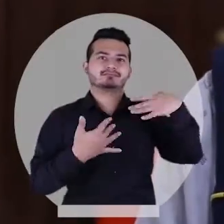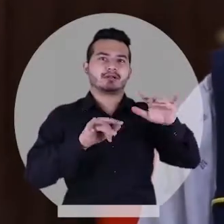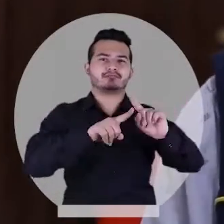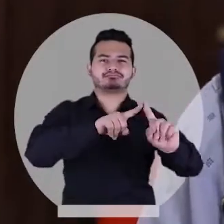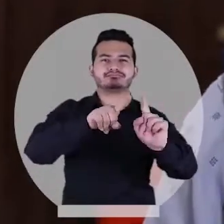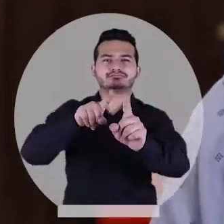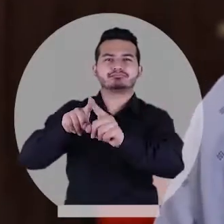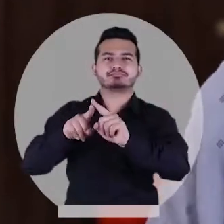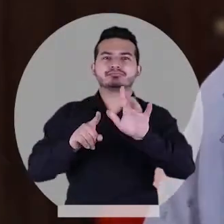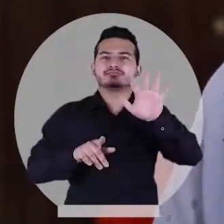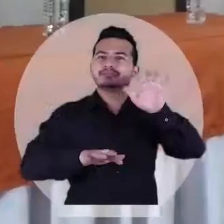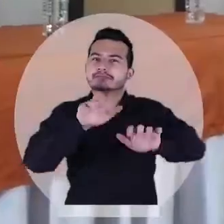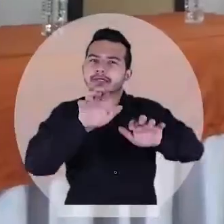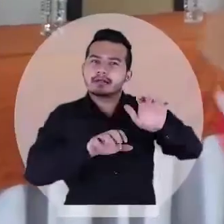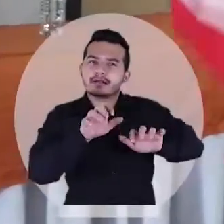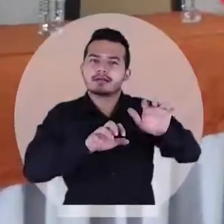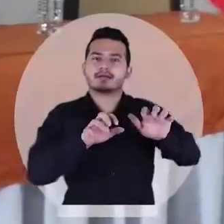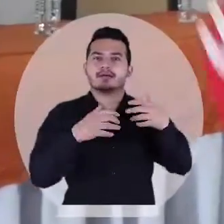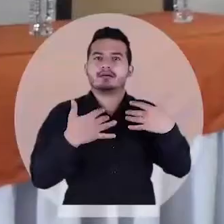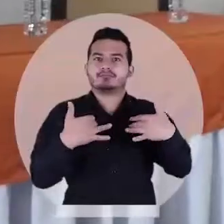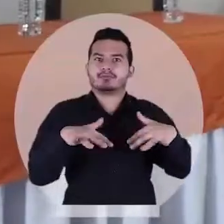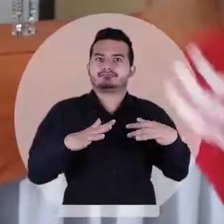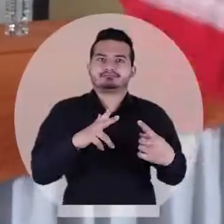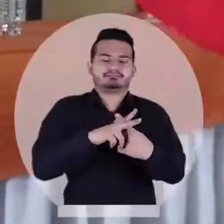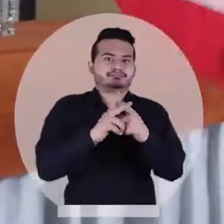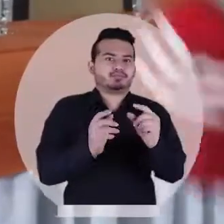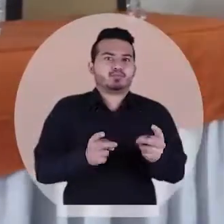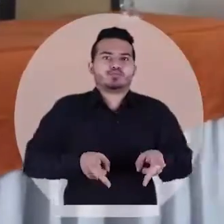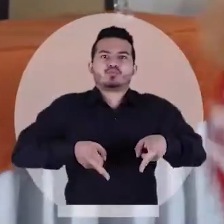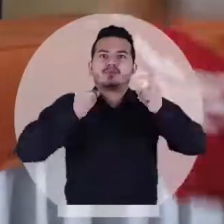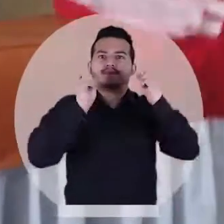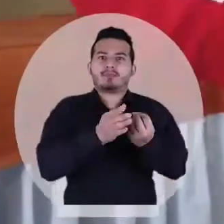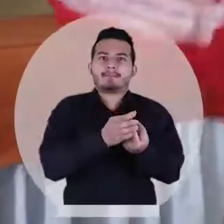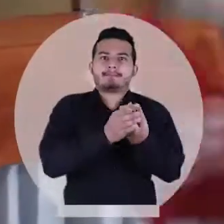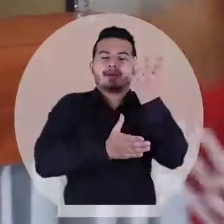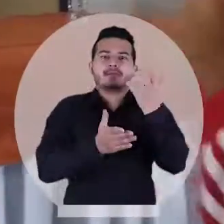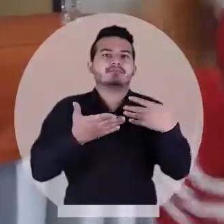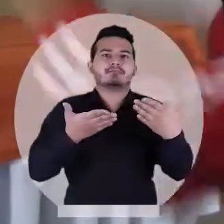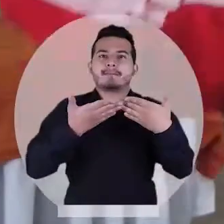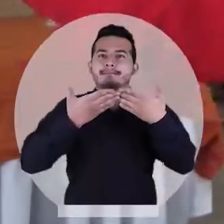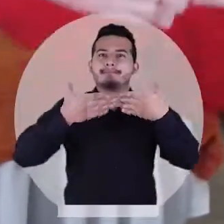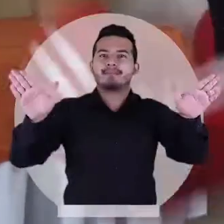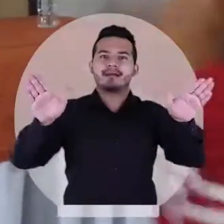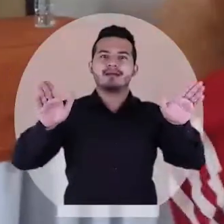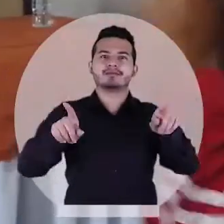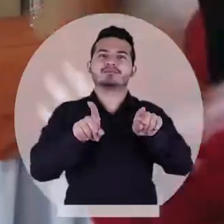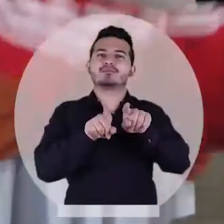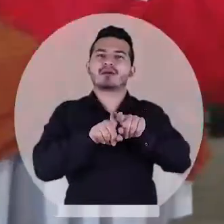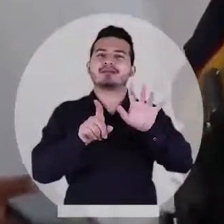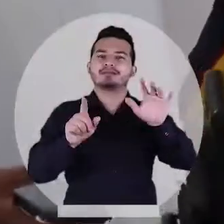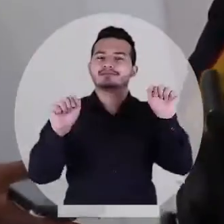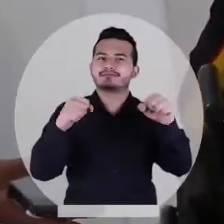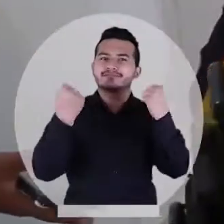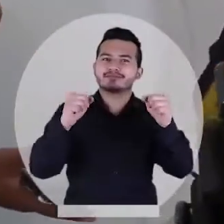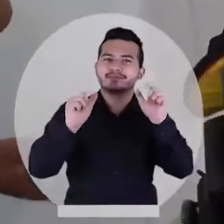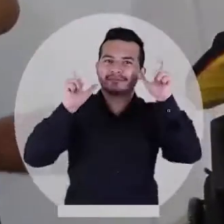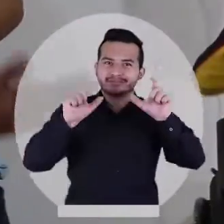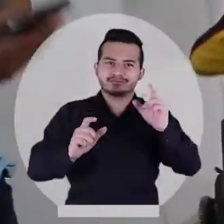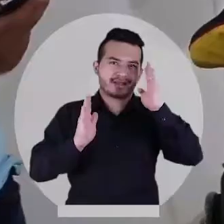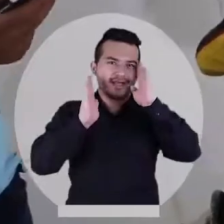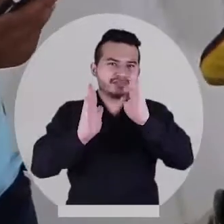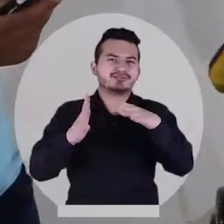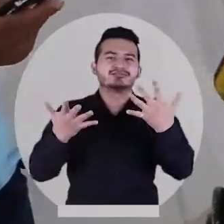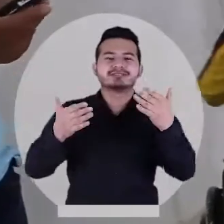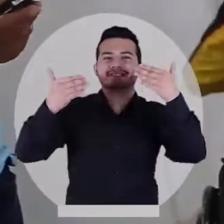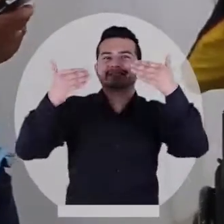diferentes también secretarías de nuestro municipio, pues pone en funcionamiento un centro de acondicionamiento físico para personas con